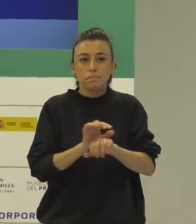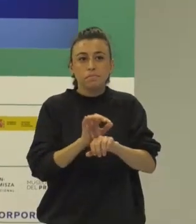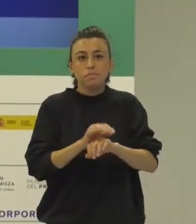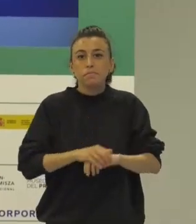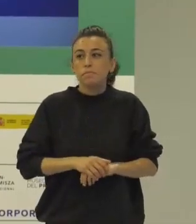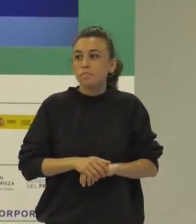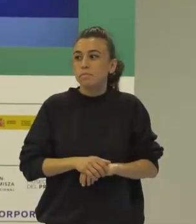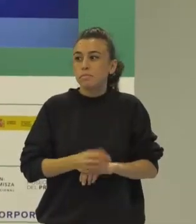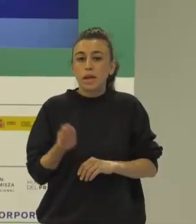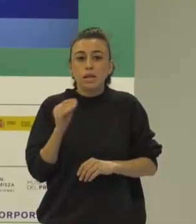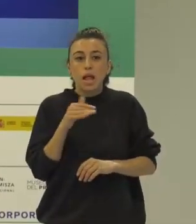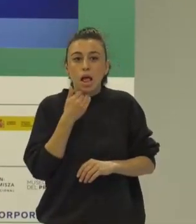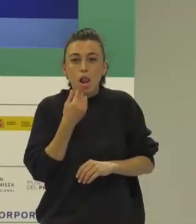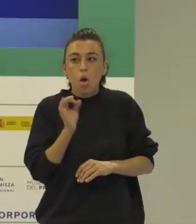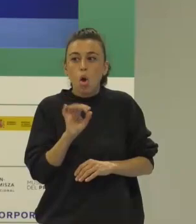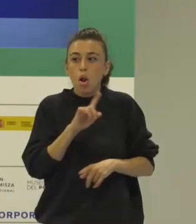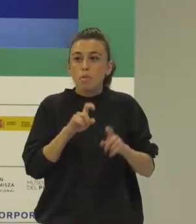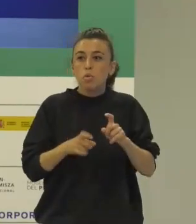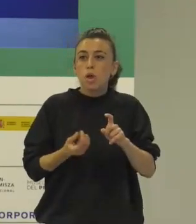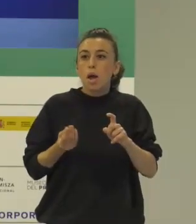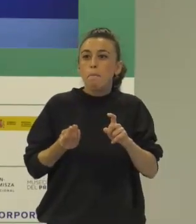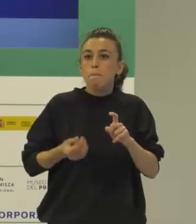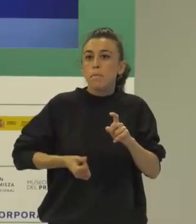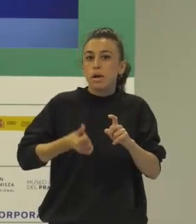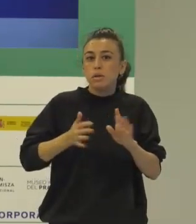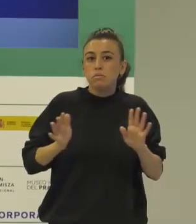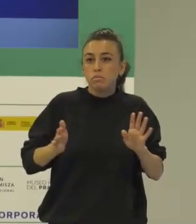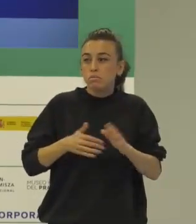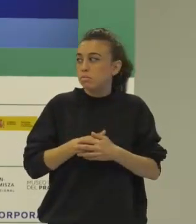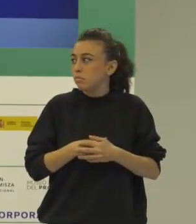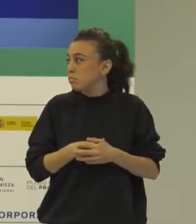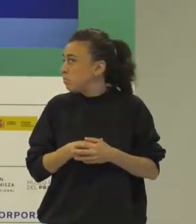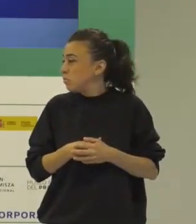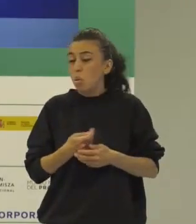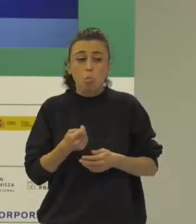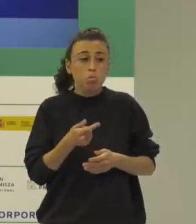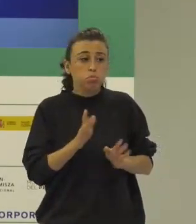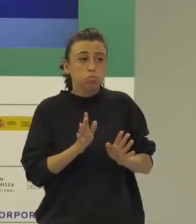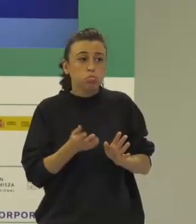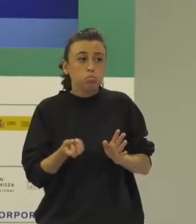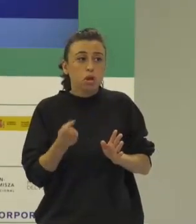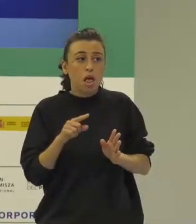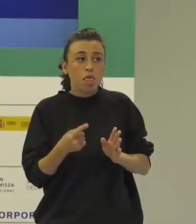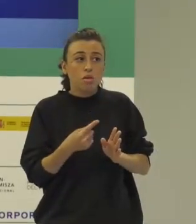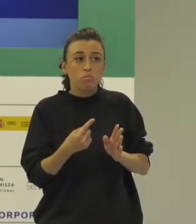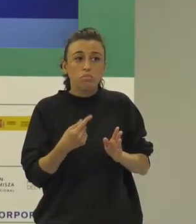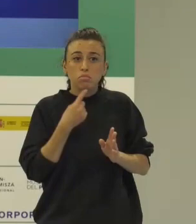¿Quieres comentar algo o una pregunta más? Bueno, un poco lo había dicho ya. Yo creo que en el caso